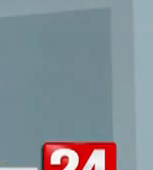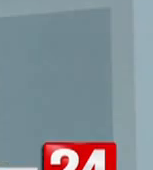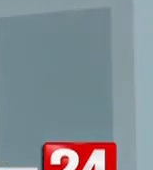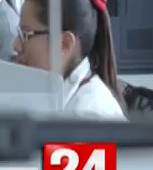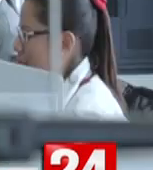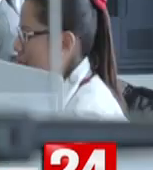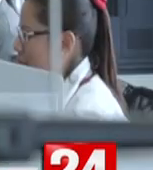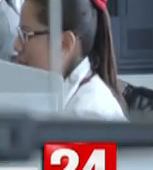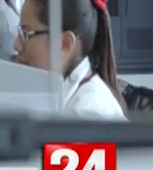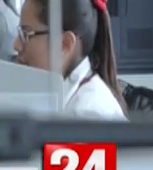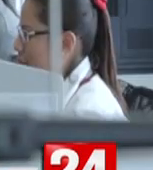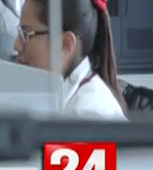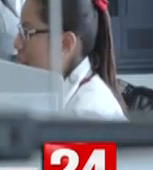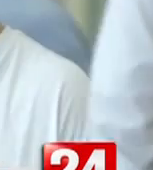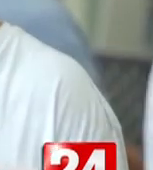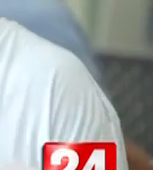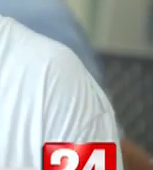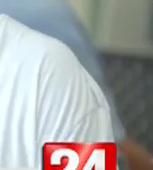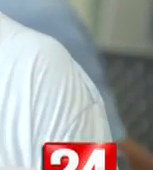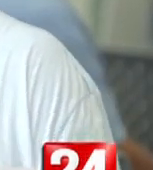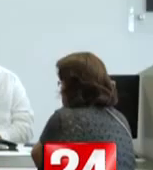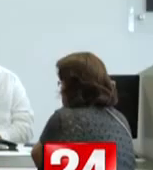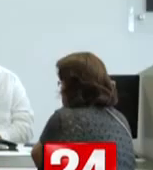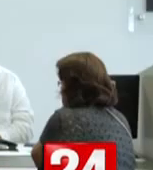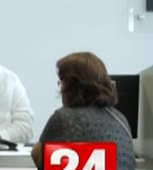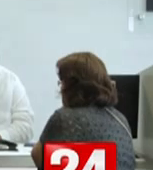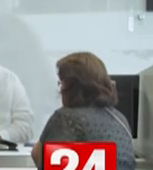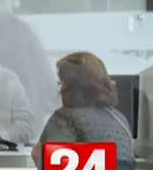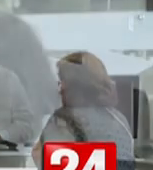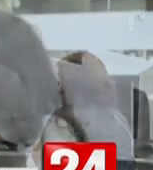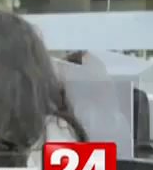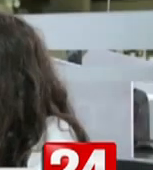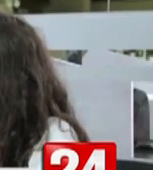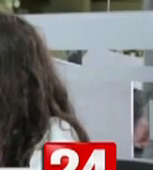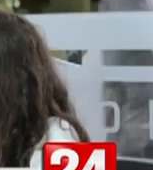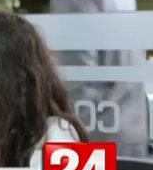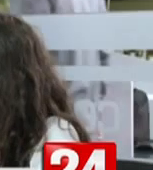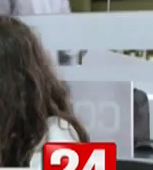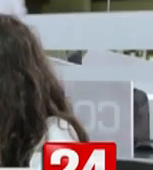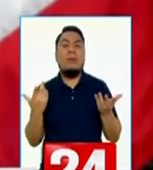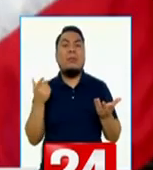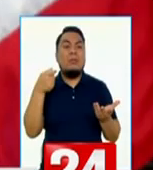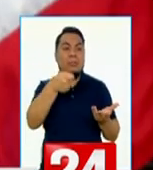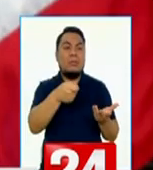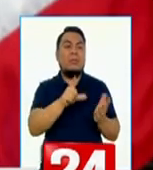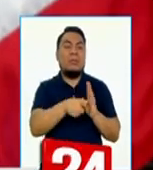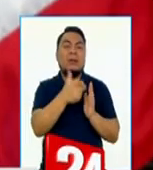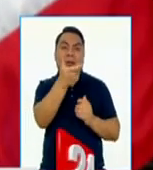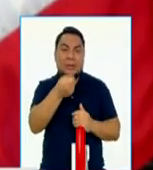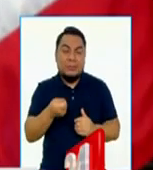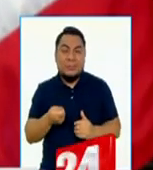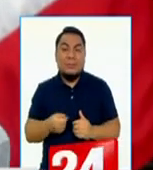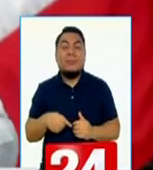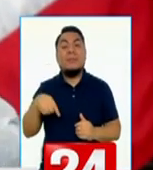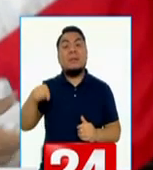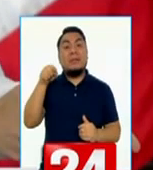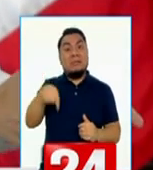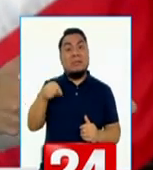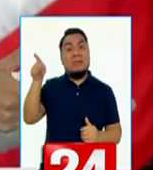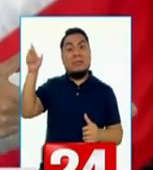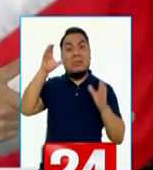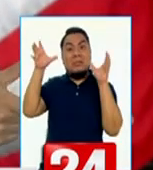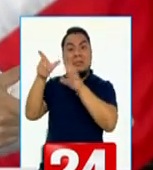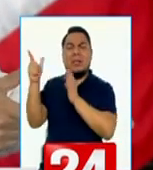que permite a los aportantes retirar hasta 4.300 soles de dicho fondo. Le estamos haciendo un bien diciendo